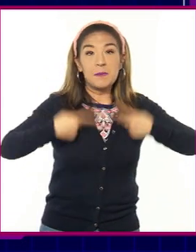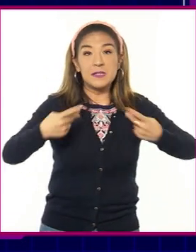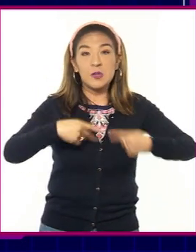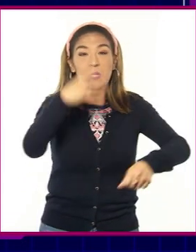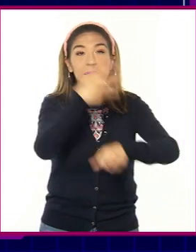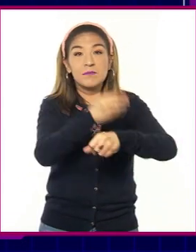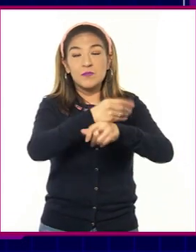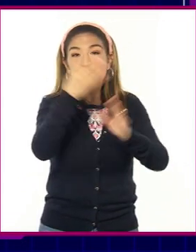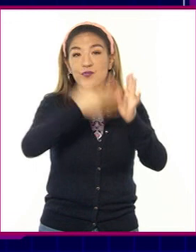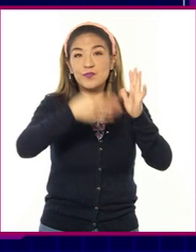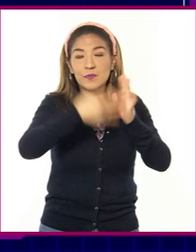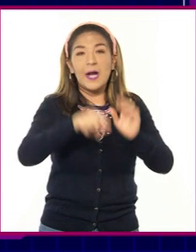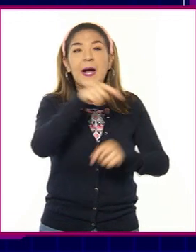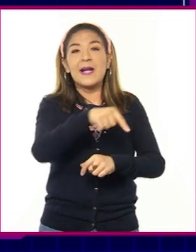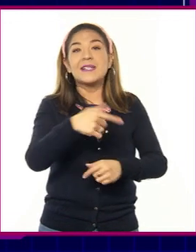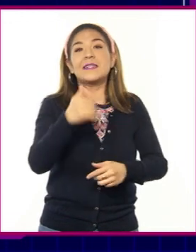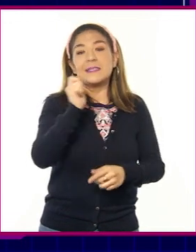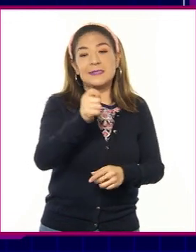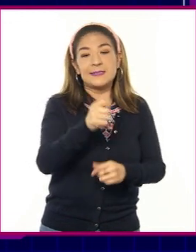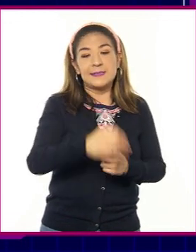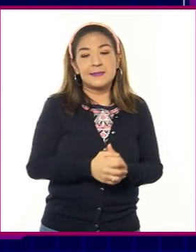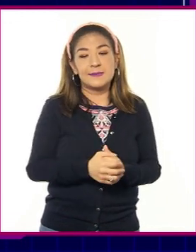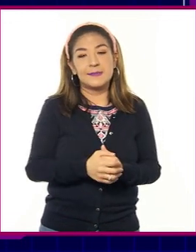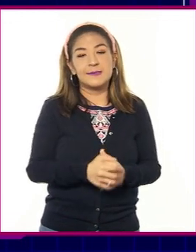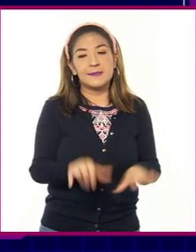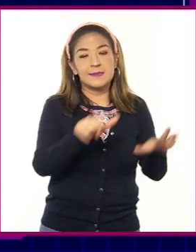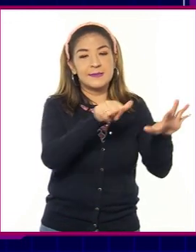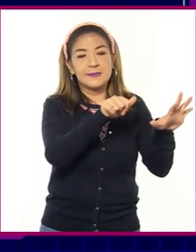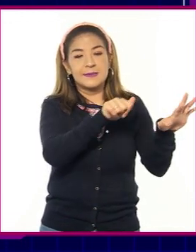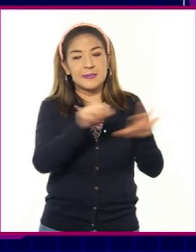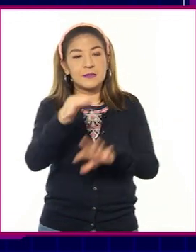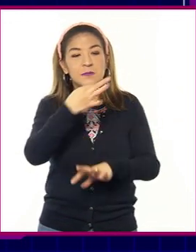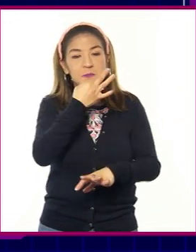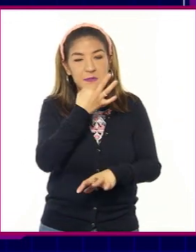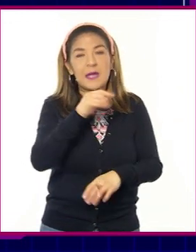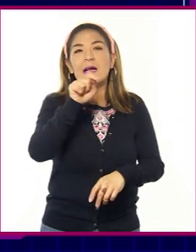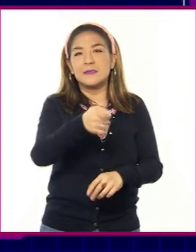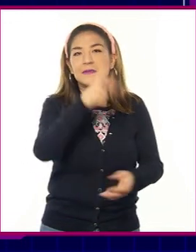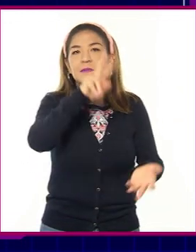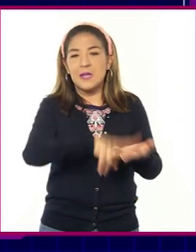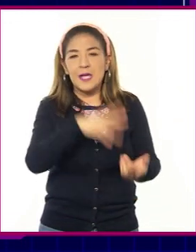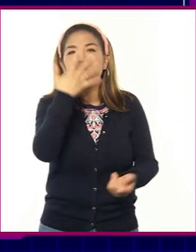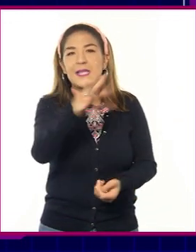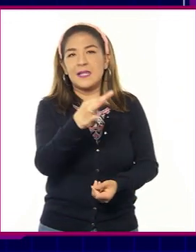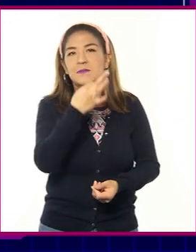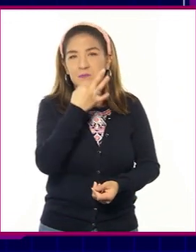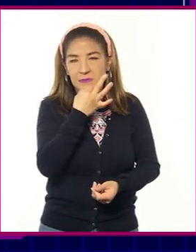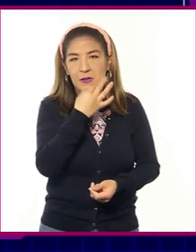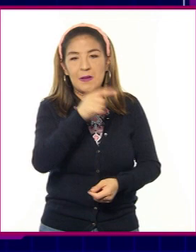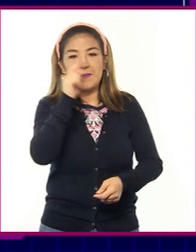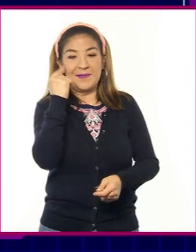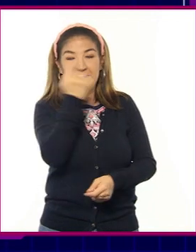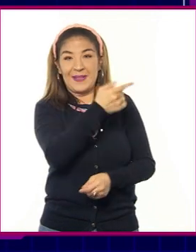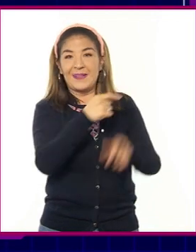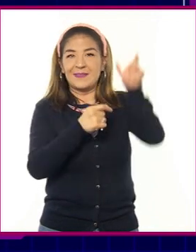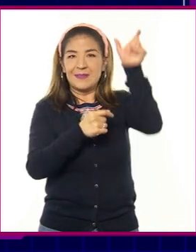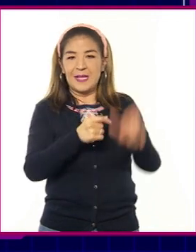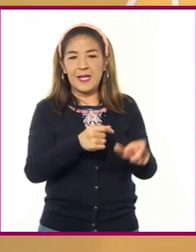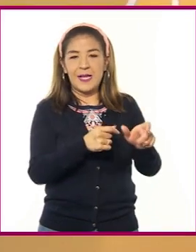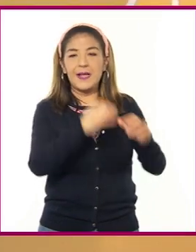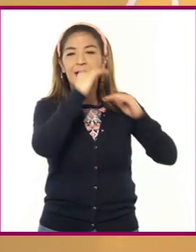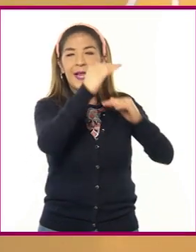el trabajo en 600 segundos, que equivale a 10 minutos. Por eso, en la tabla se registró